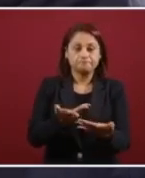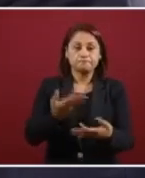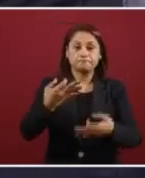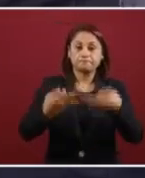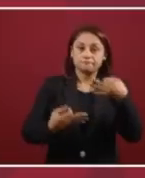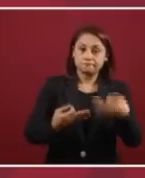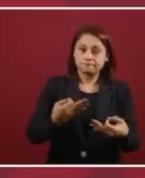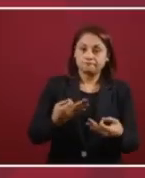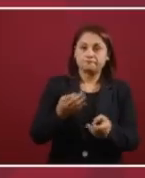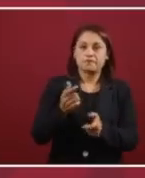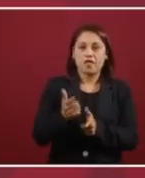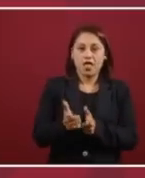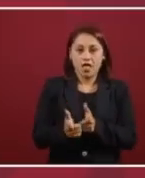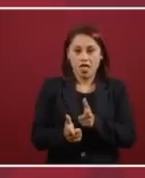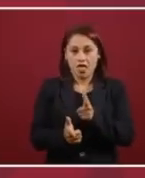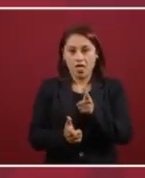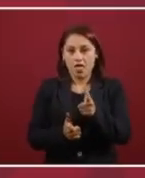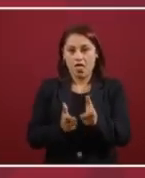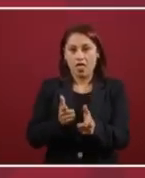o por lo que fuese,